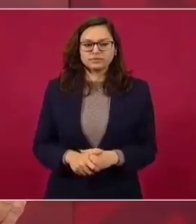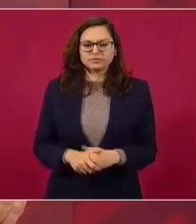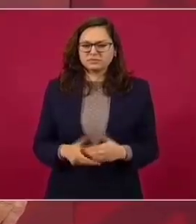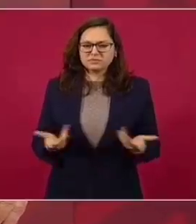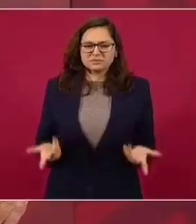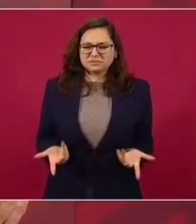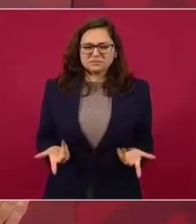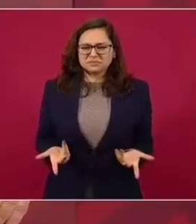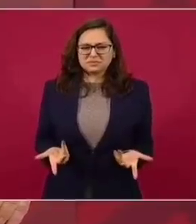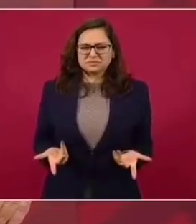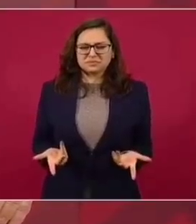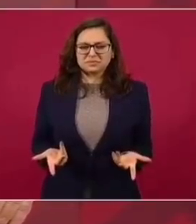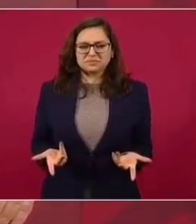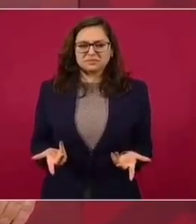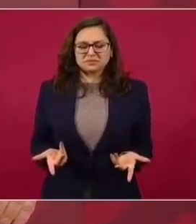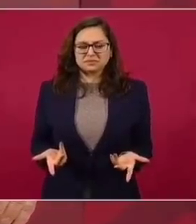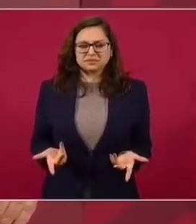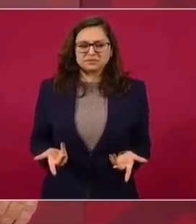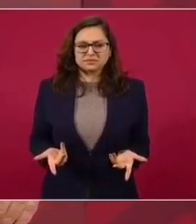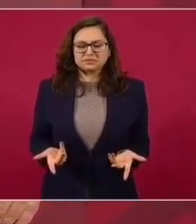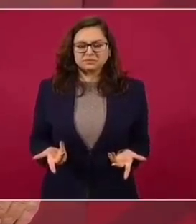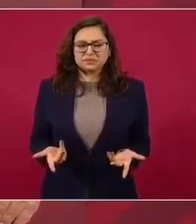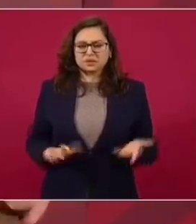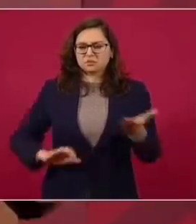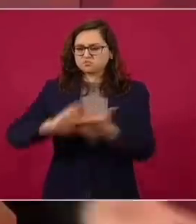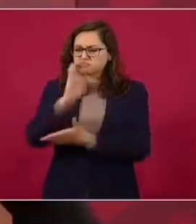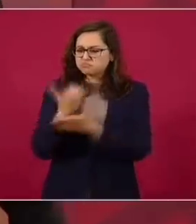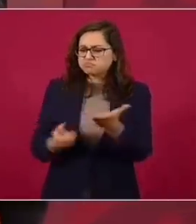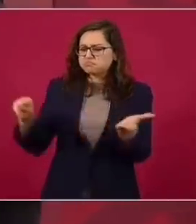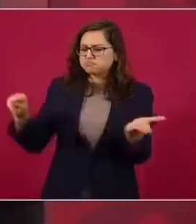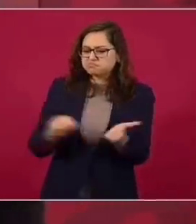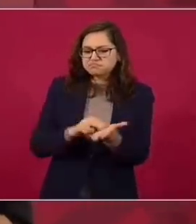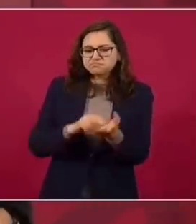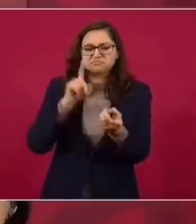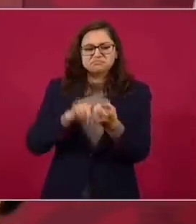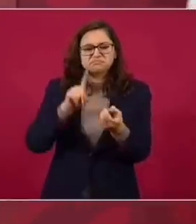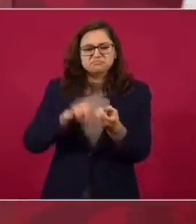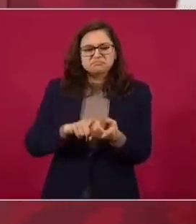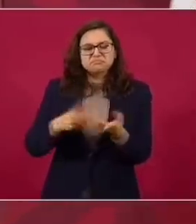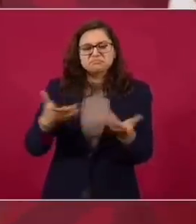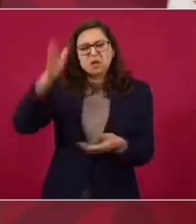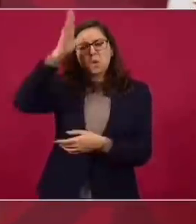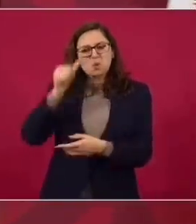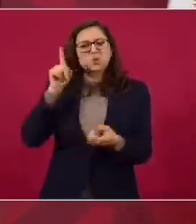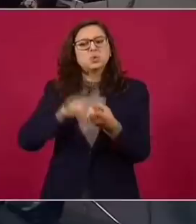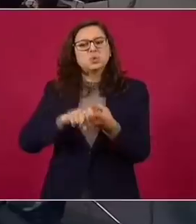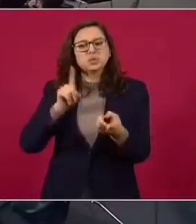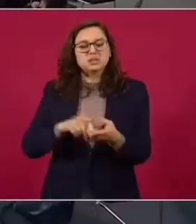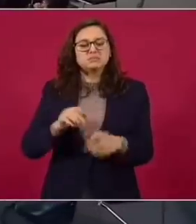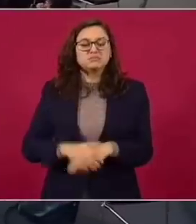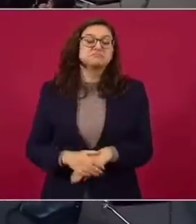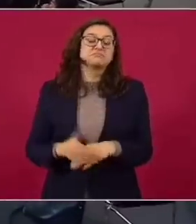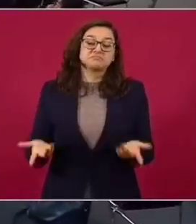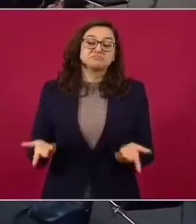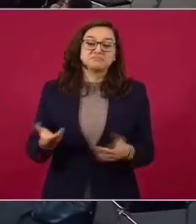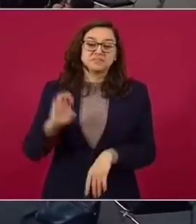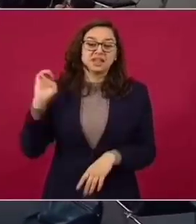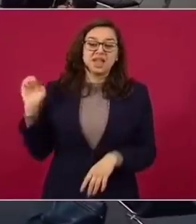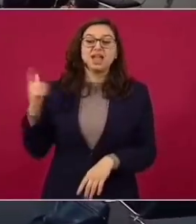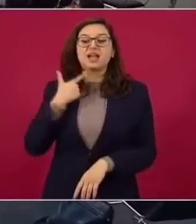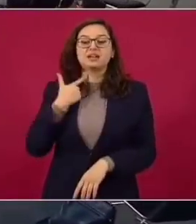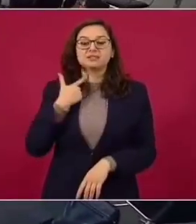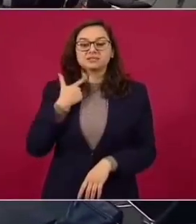¿Dónde firmaron el contrato? ¿Dónde se hizo el arreglo? En Gobernación, un afinado,